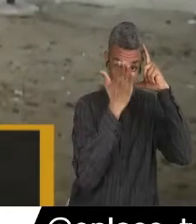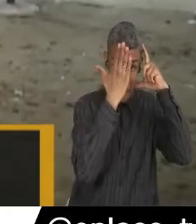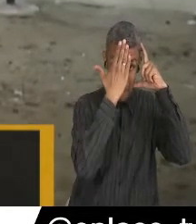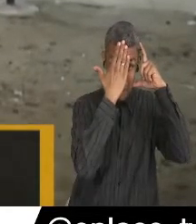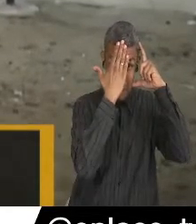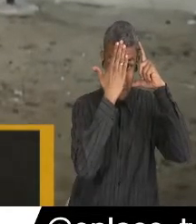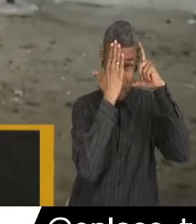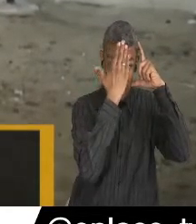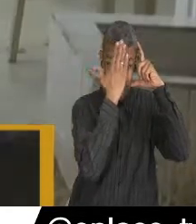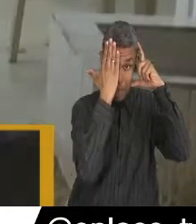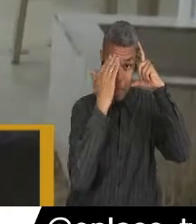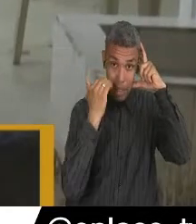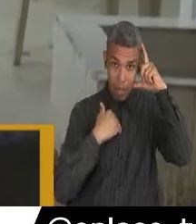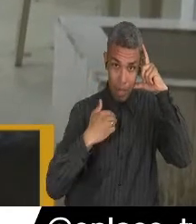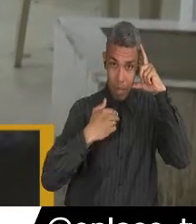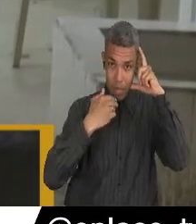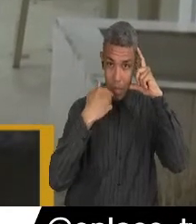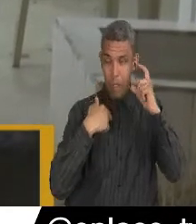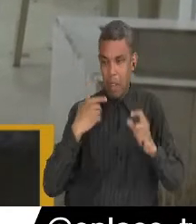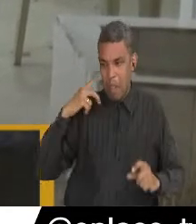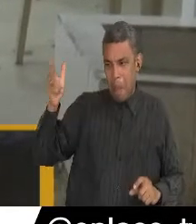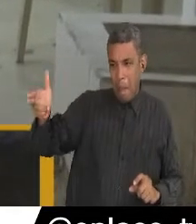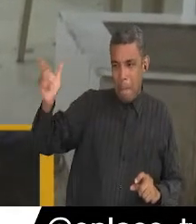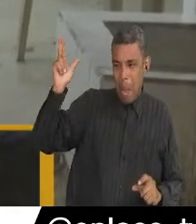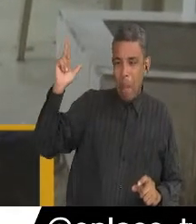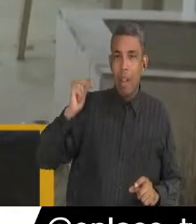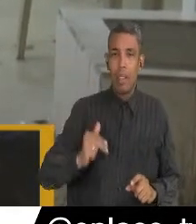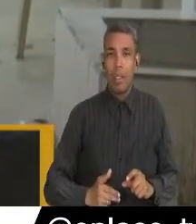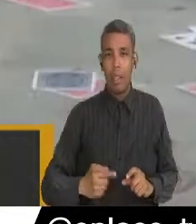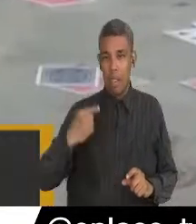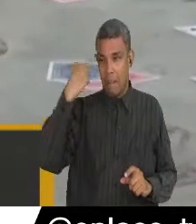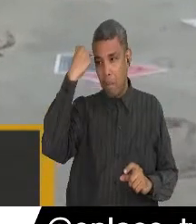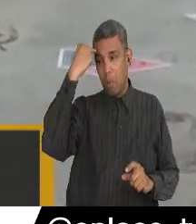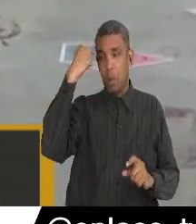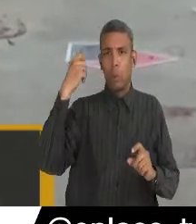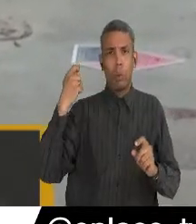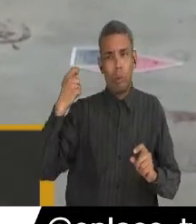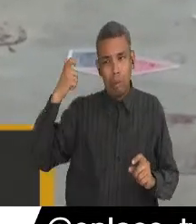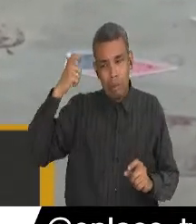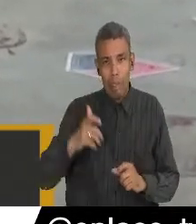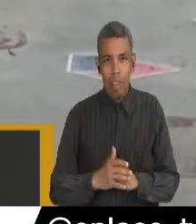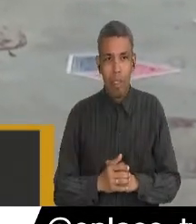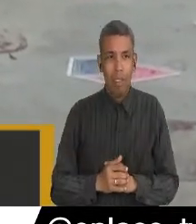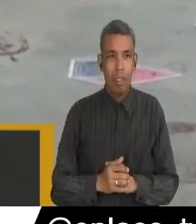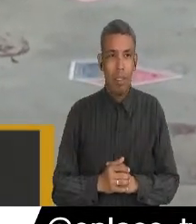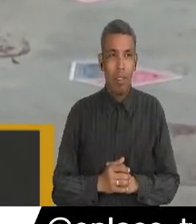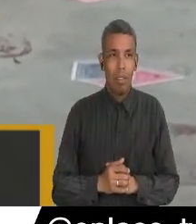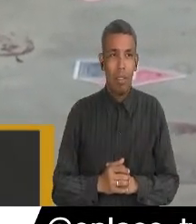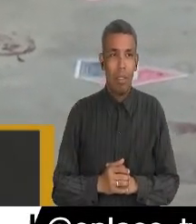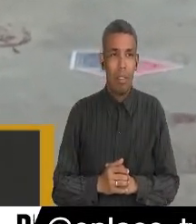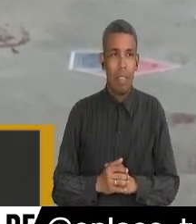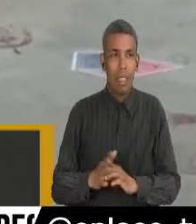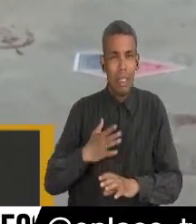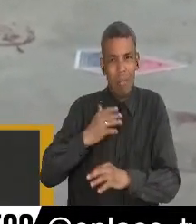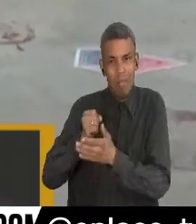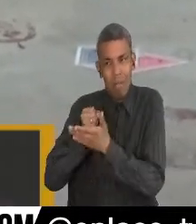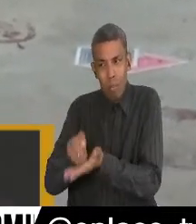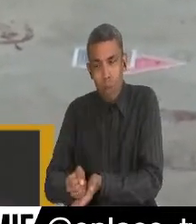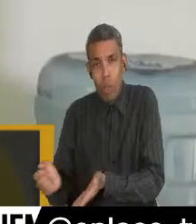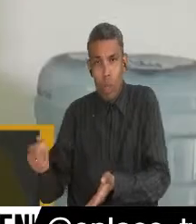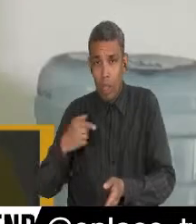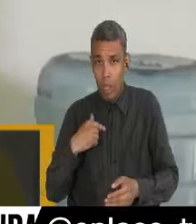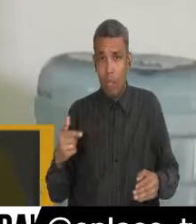Esta persona en el traslado por parte de nuestros auxiliares médicos y en nuestro vehículo venía consciente,